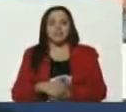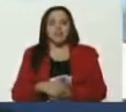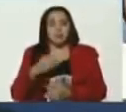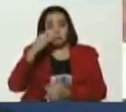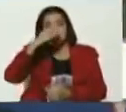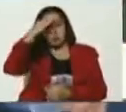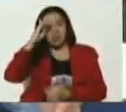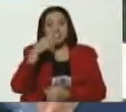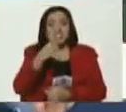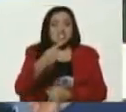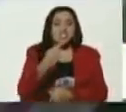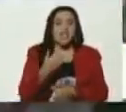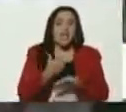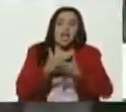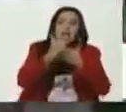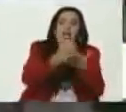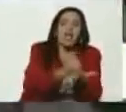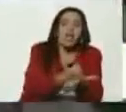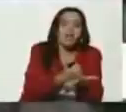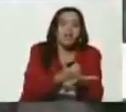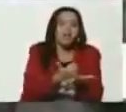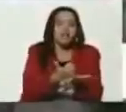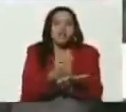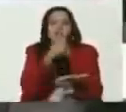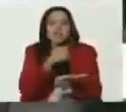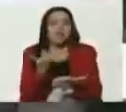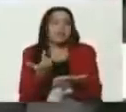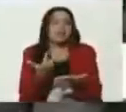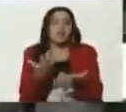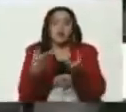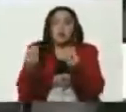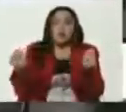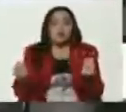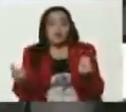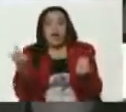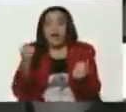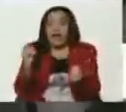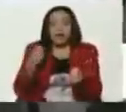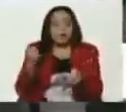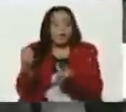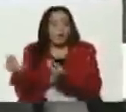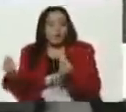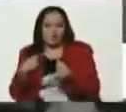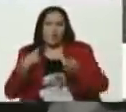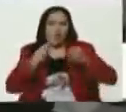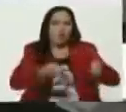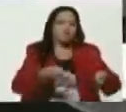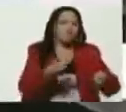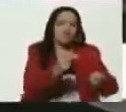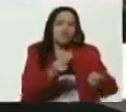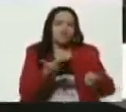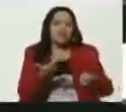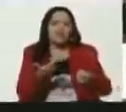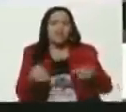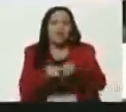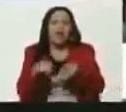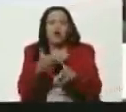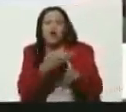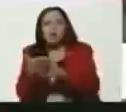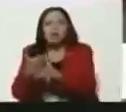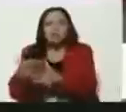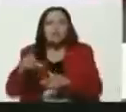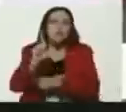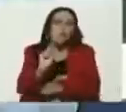no es darle a los demás lo que les sobra. La solidaridad es compartir con los demás lo poco que se